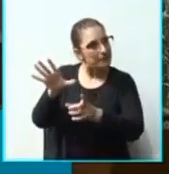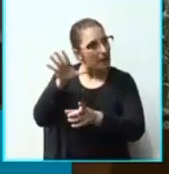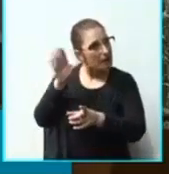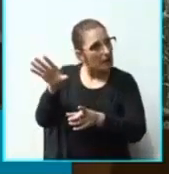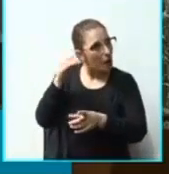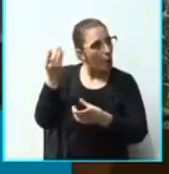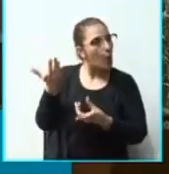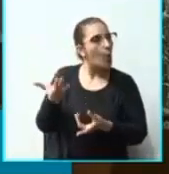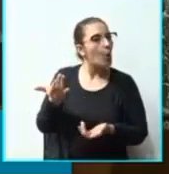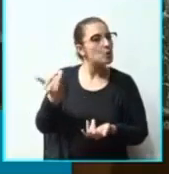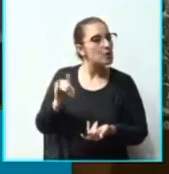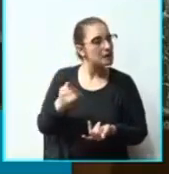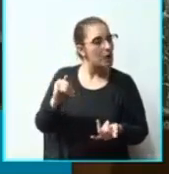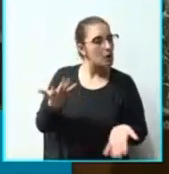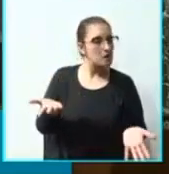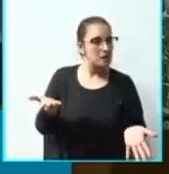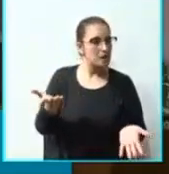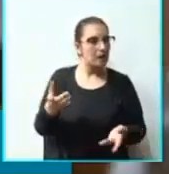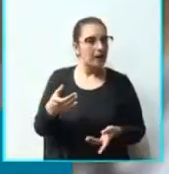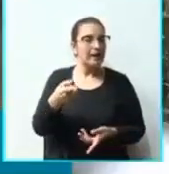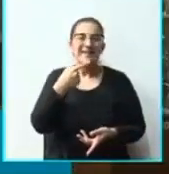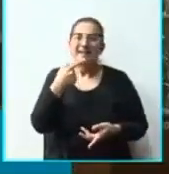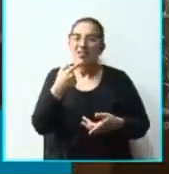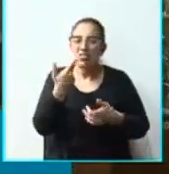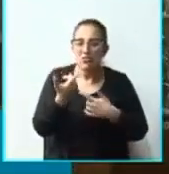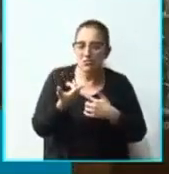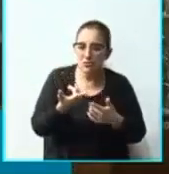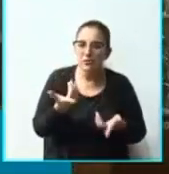a todos los vecinos y vecinas que cuestionan